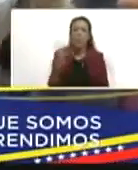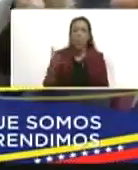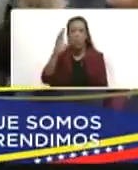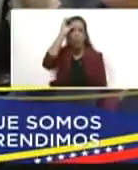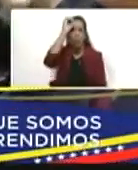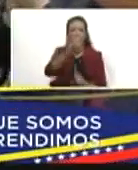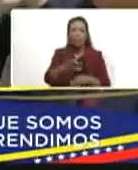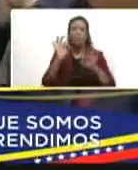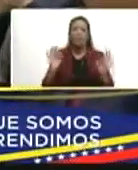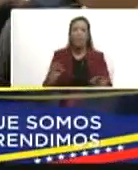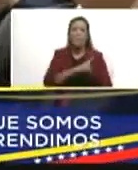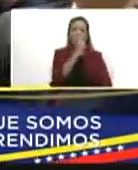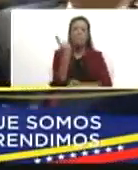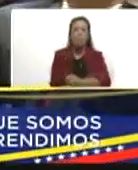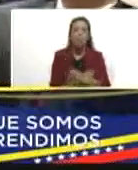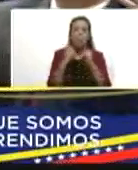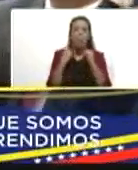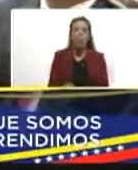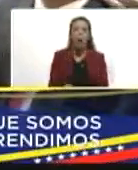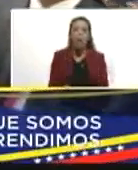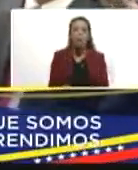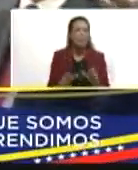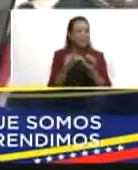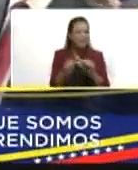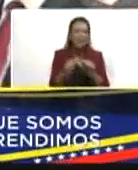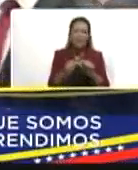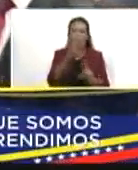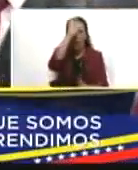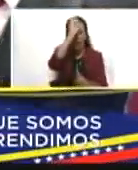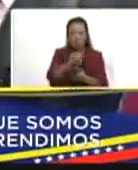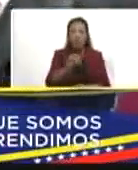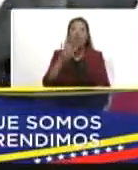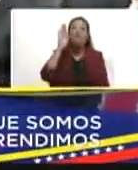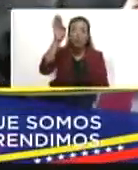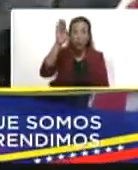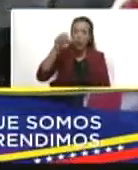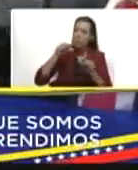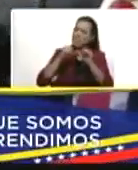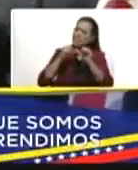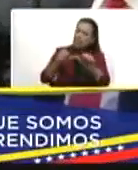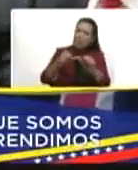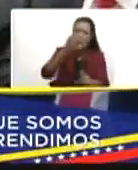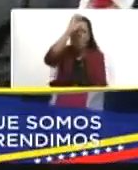objetivo de la Venezuela potencia que sigue siendo un gran objetivo de